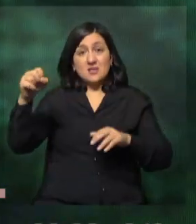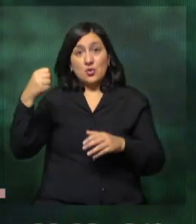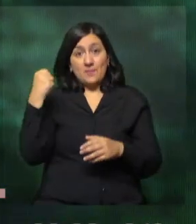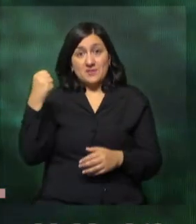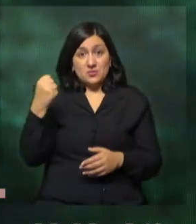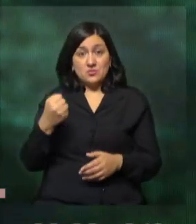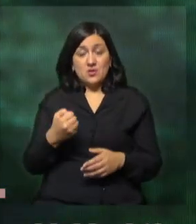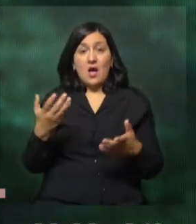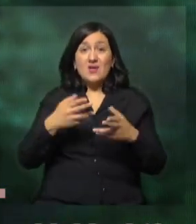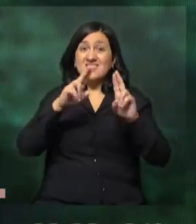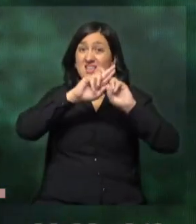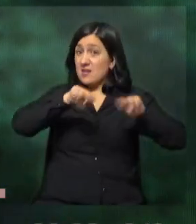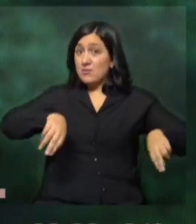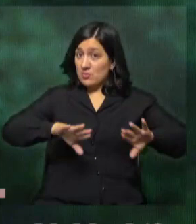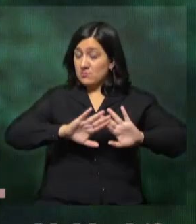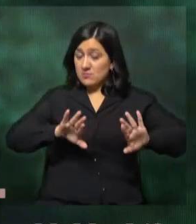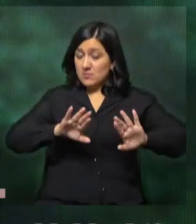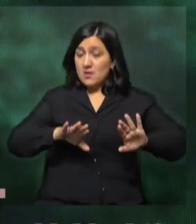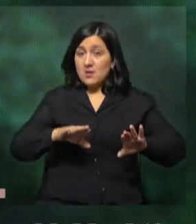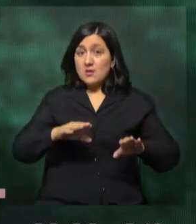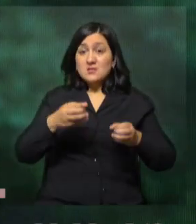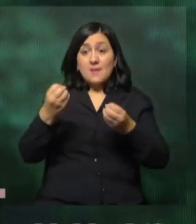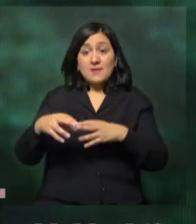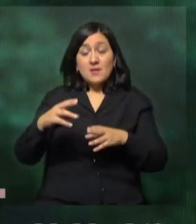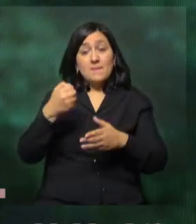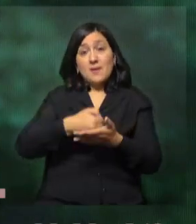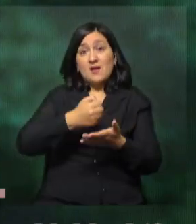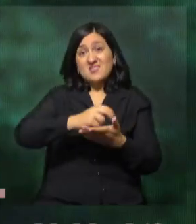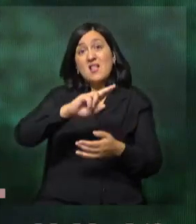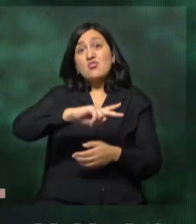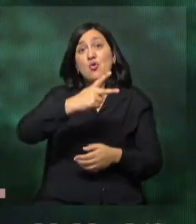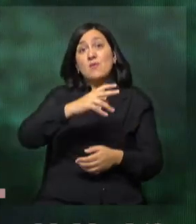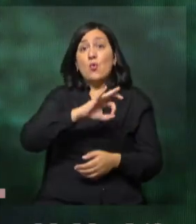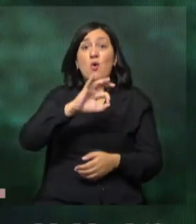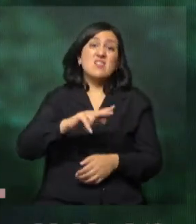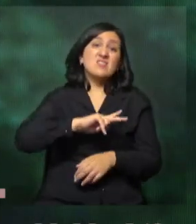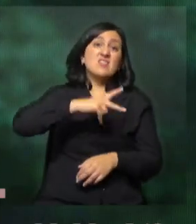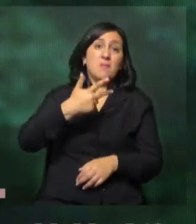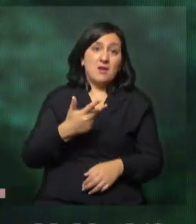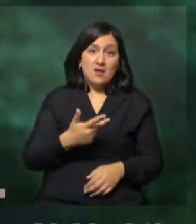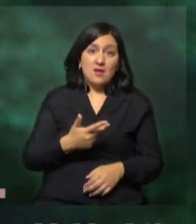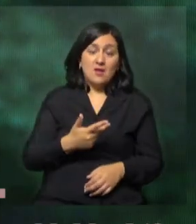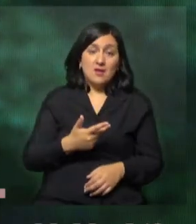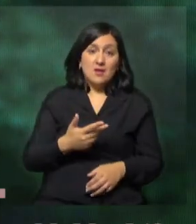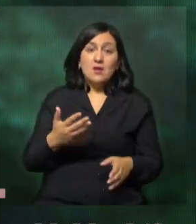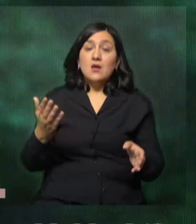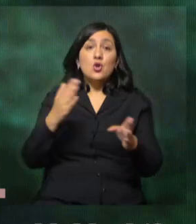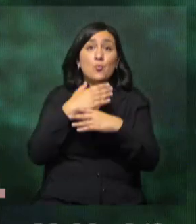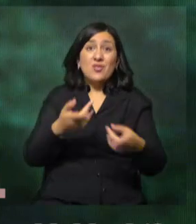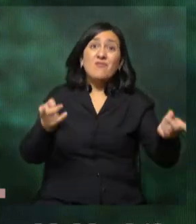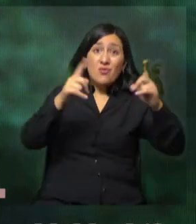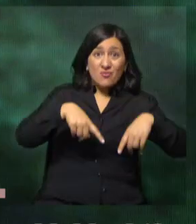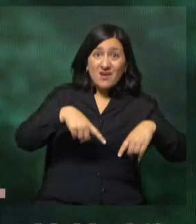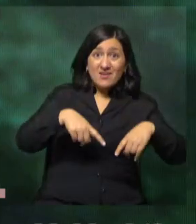ahora se eliminó, si vos la perdés, vas a pasar a pagar el doble, algunos el triple. Uh-huh. No podés